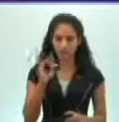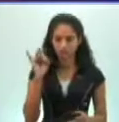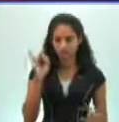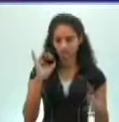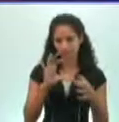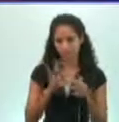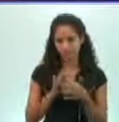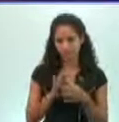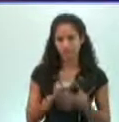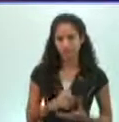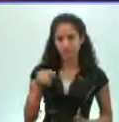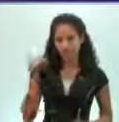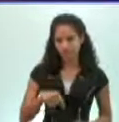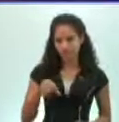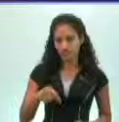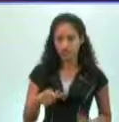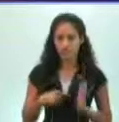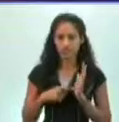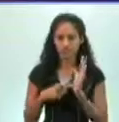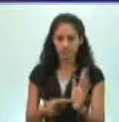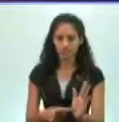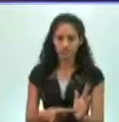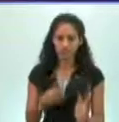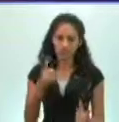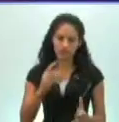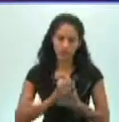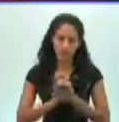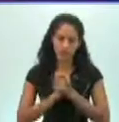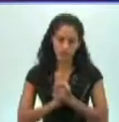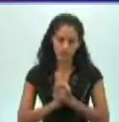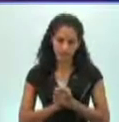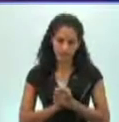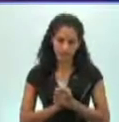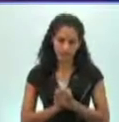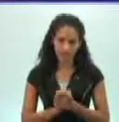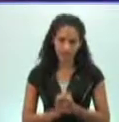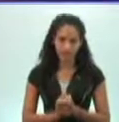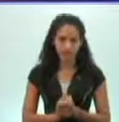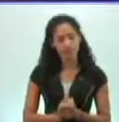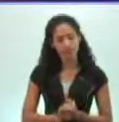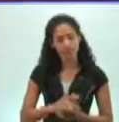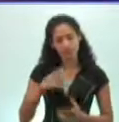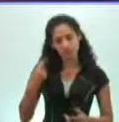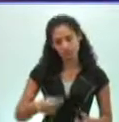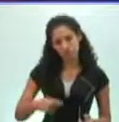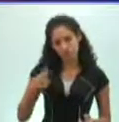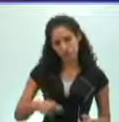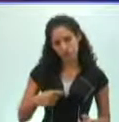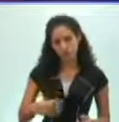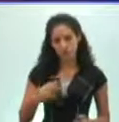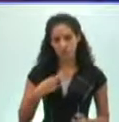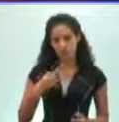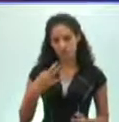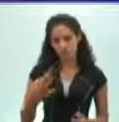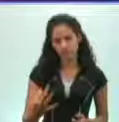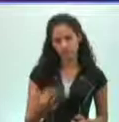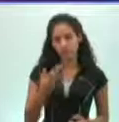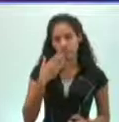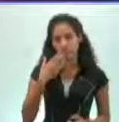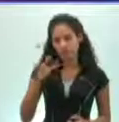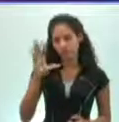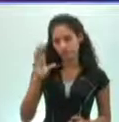Grado. Hoy te presento a una amiga. Ella ha decidido invitarse, o mejor dicho, ella